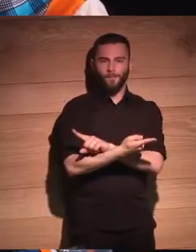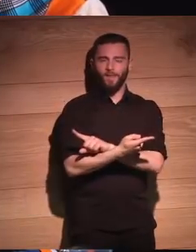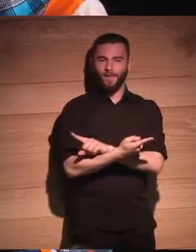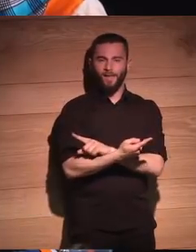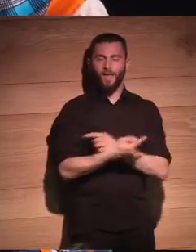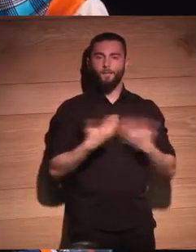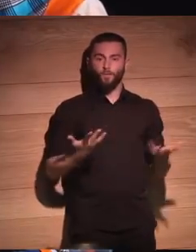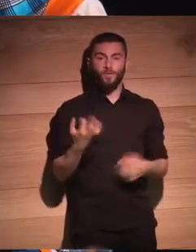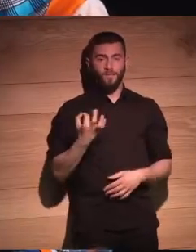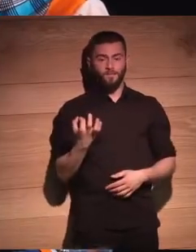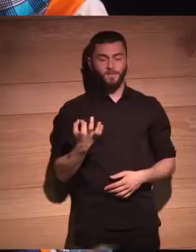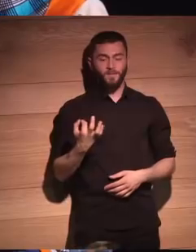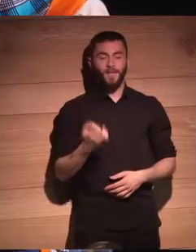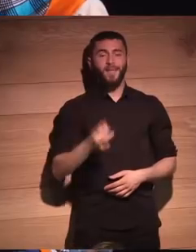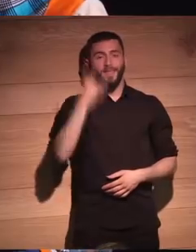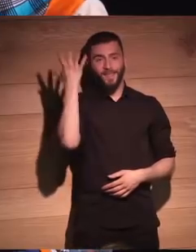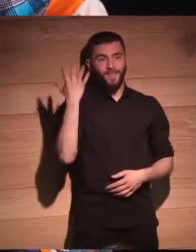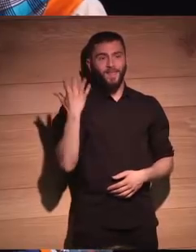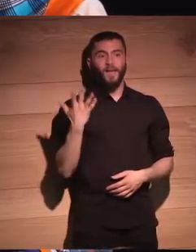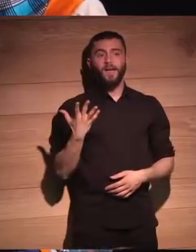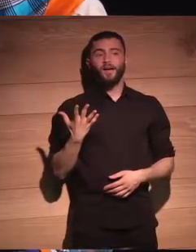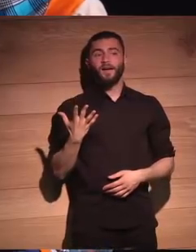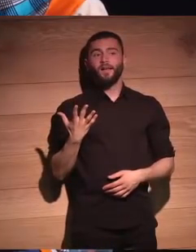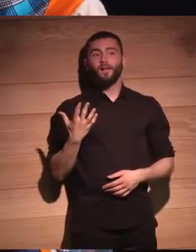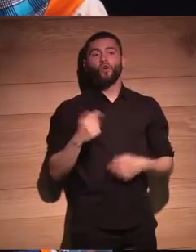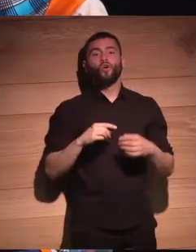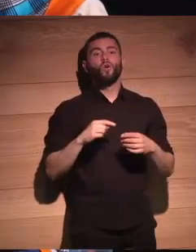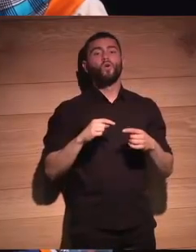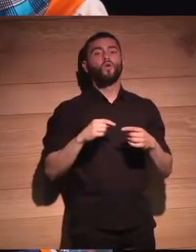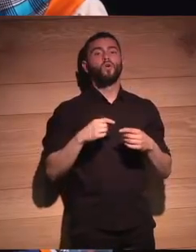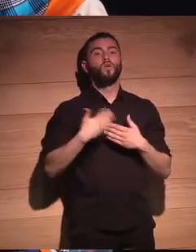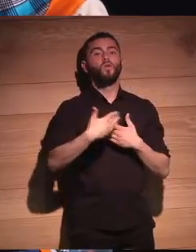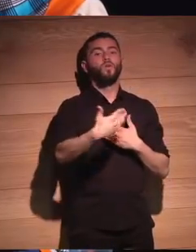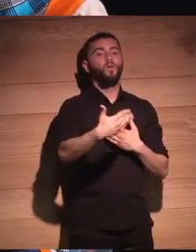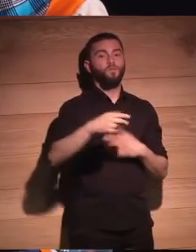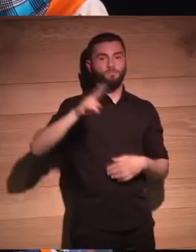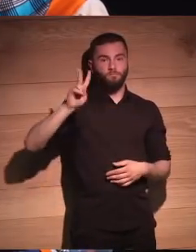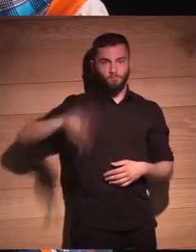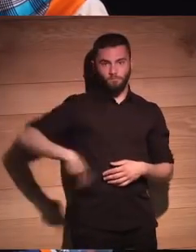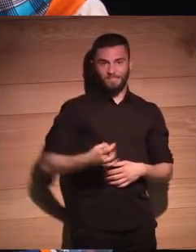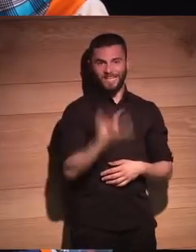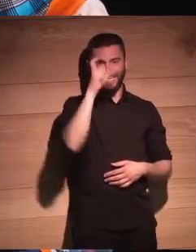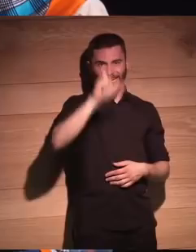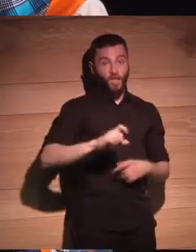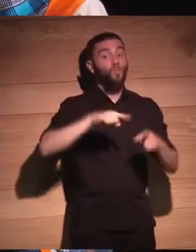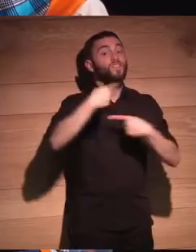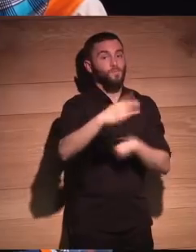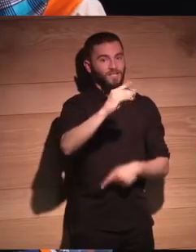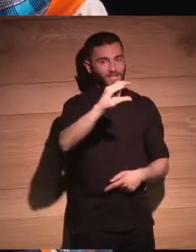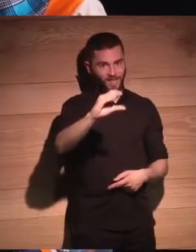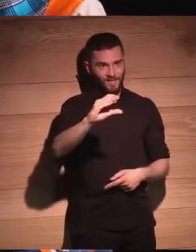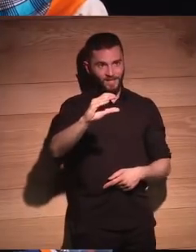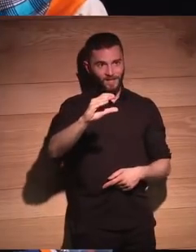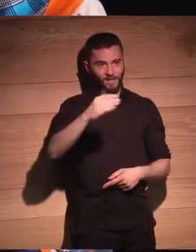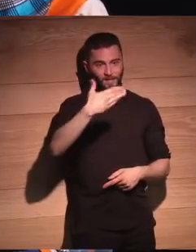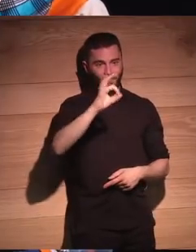que en esa idea, la reivindicación de Bill ha sido muy posterior. Lo que es el reconocimiento oficial de creador por parte de la DC se lo